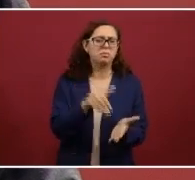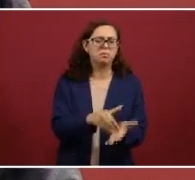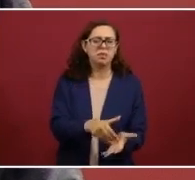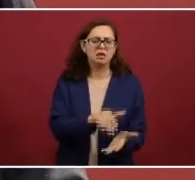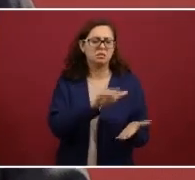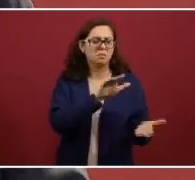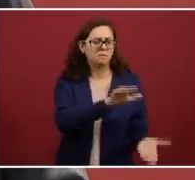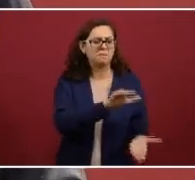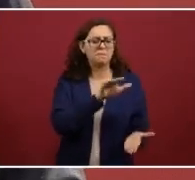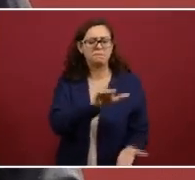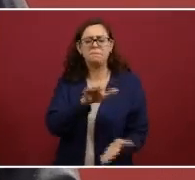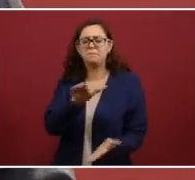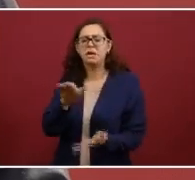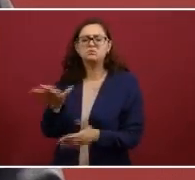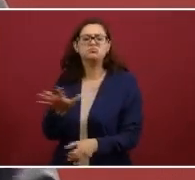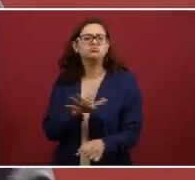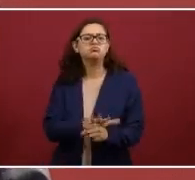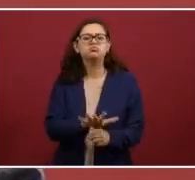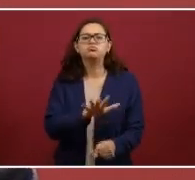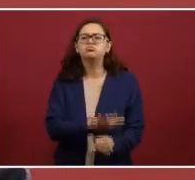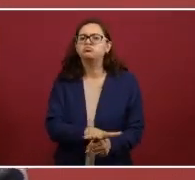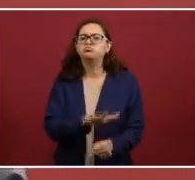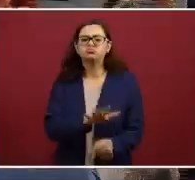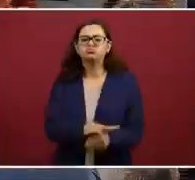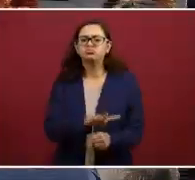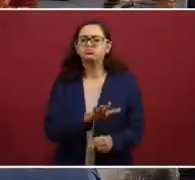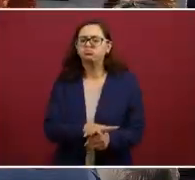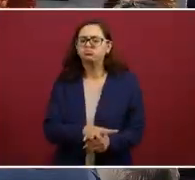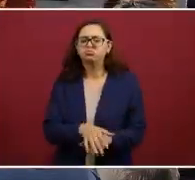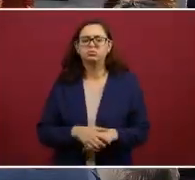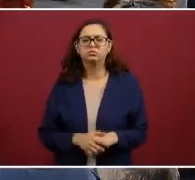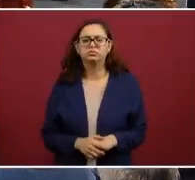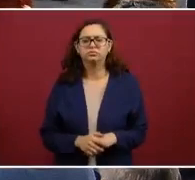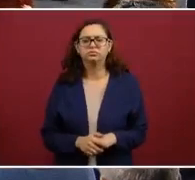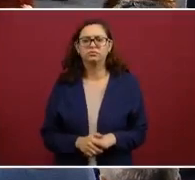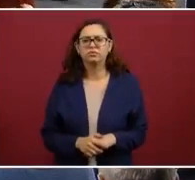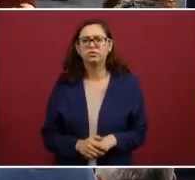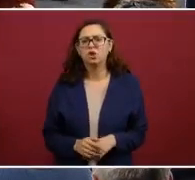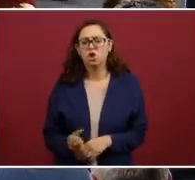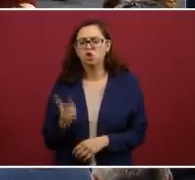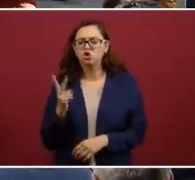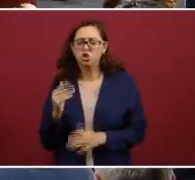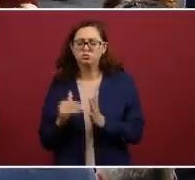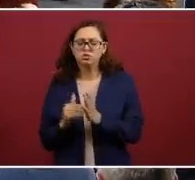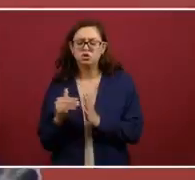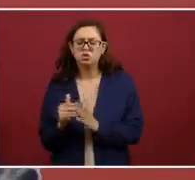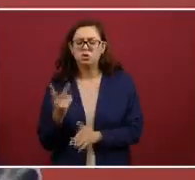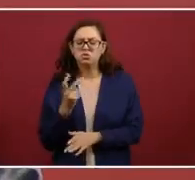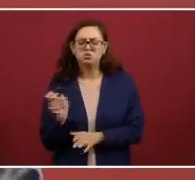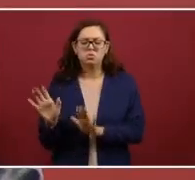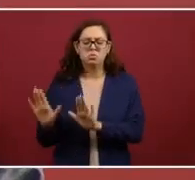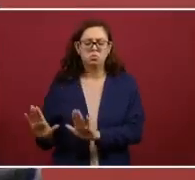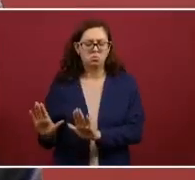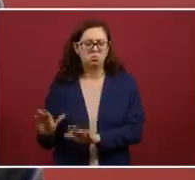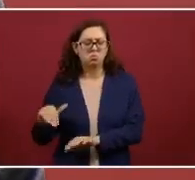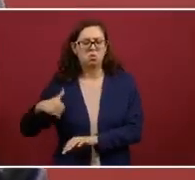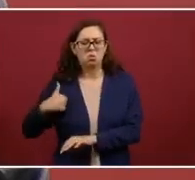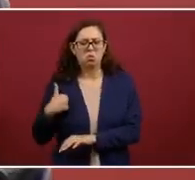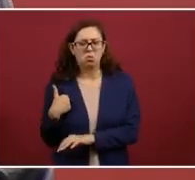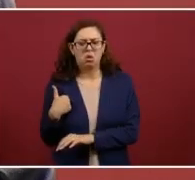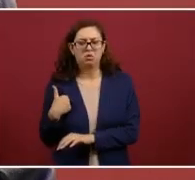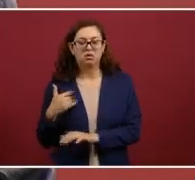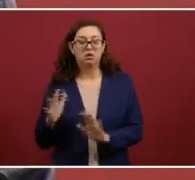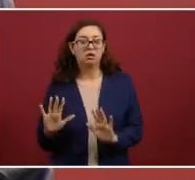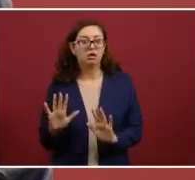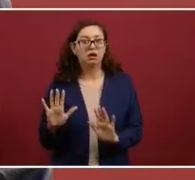Y podemos tener un techo de 2.400.000. No aspiramos